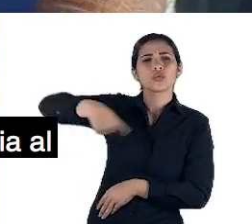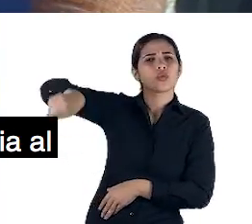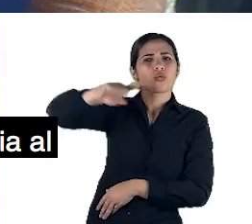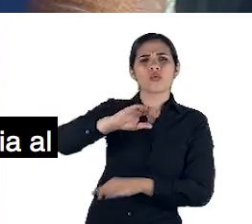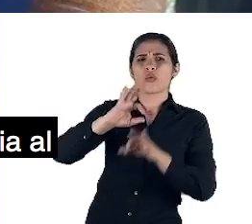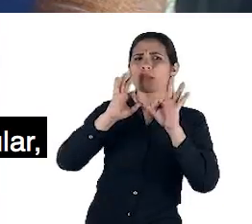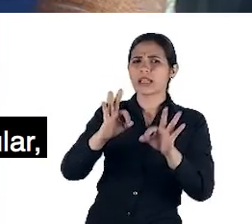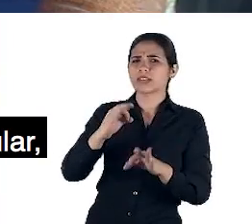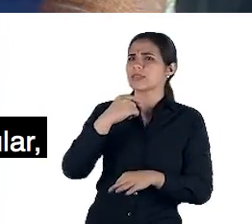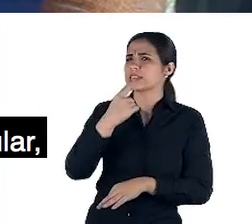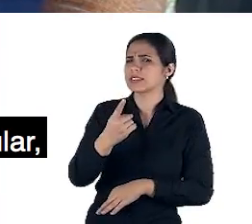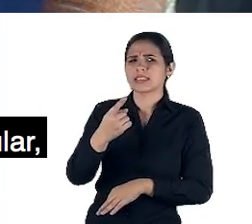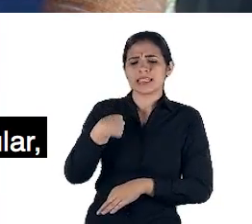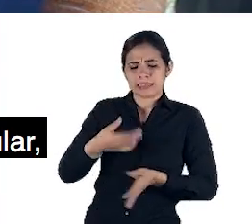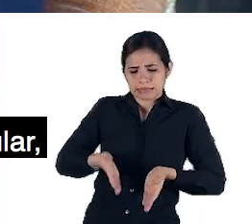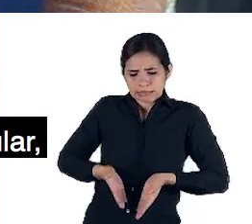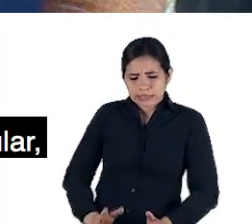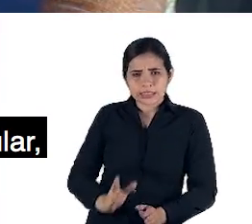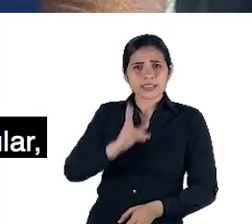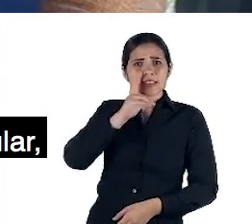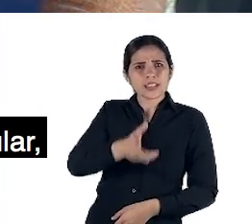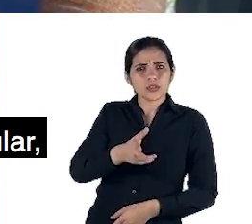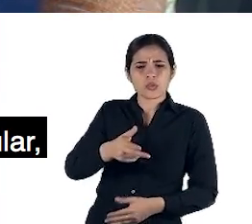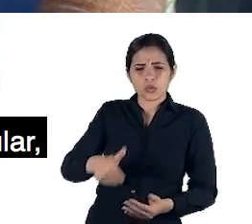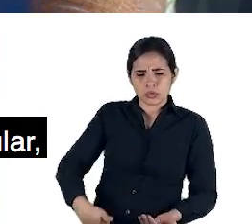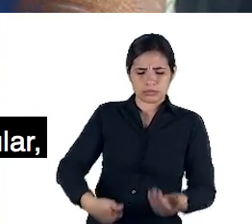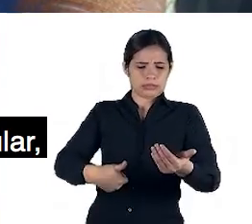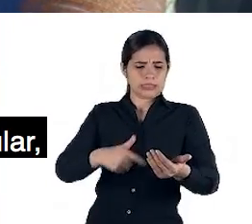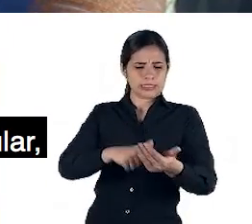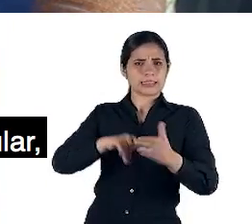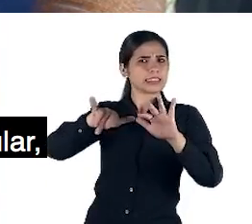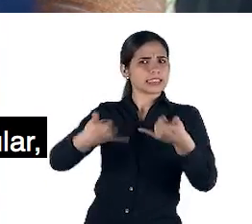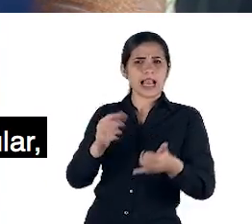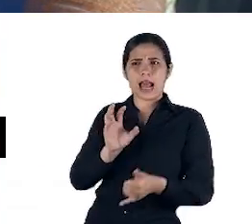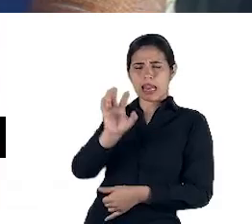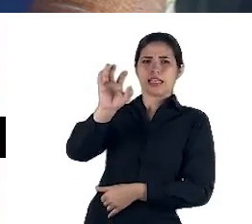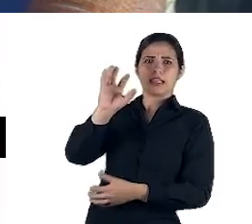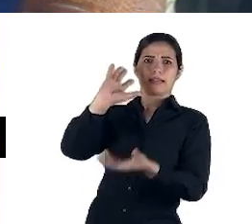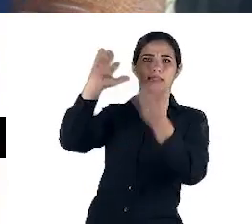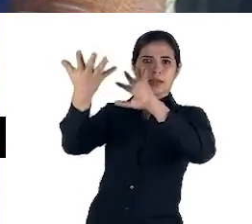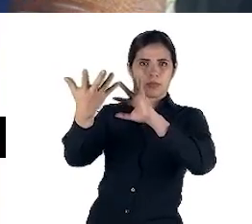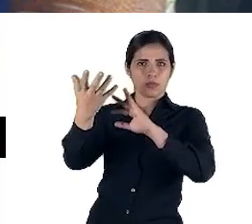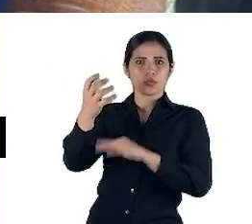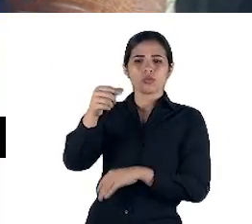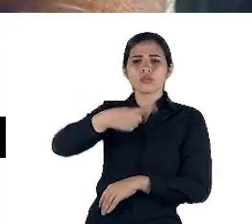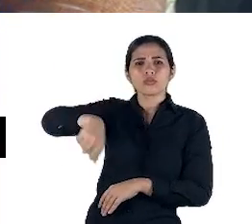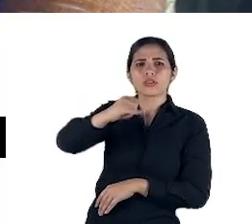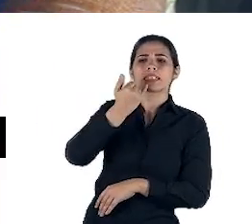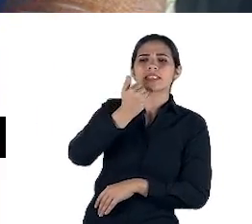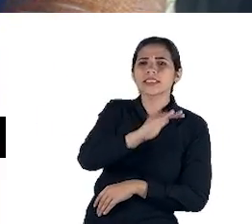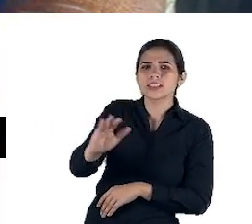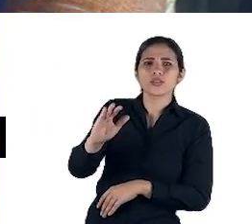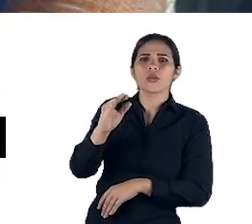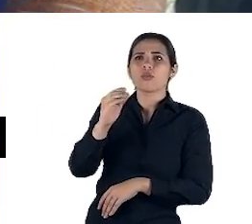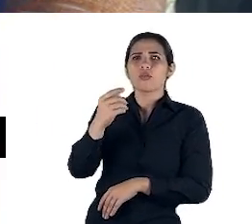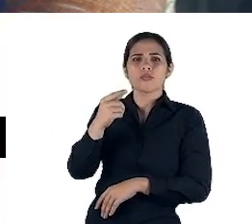tipo de alergia al cambio climático del tiempo, algún tipo de alergia. No hay niño que no nazca alérgico a esta